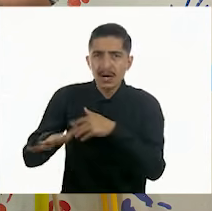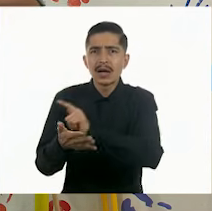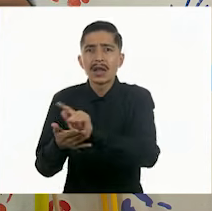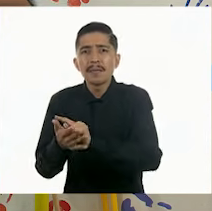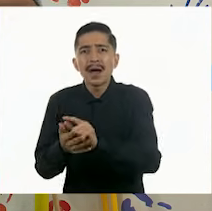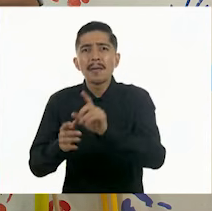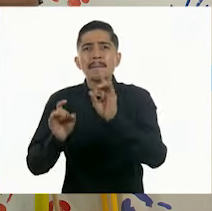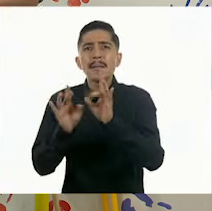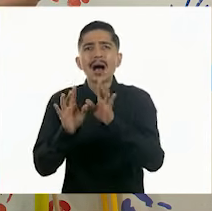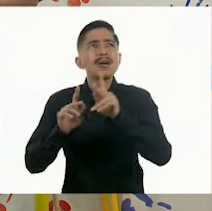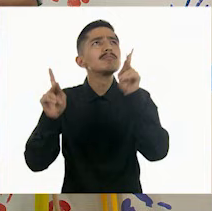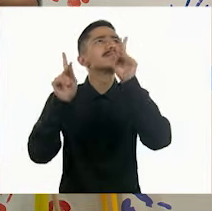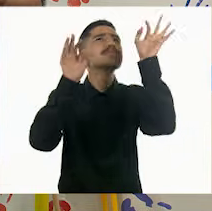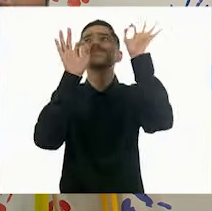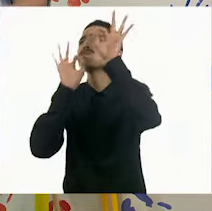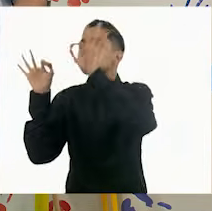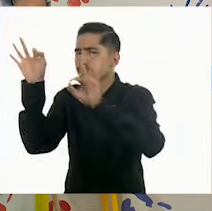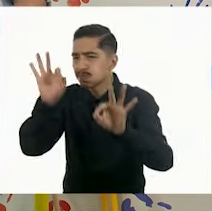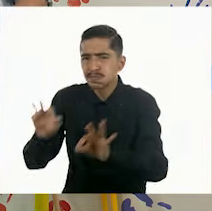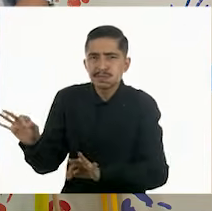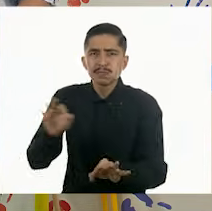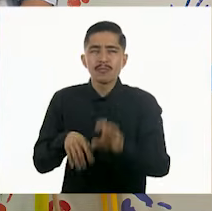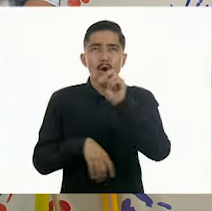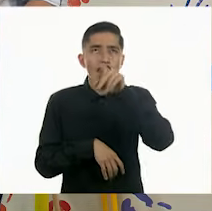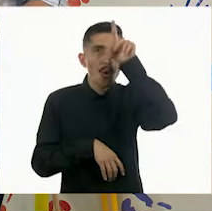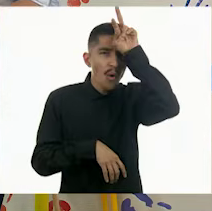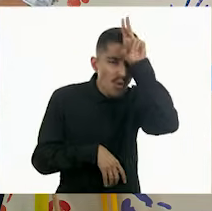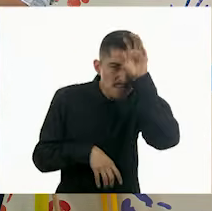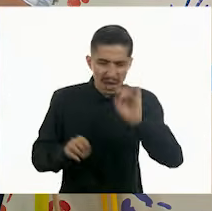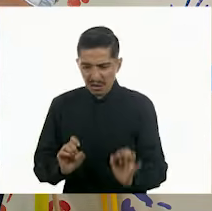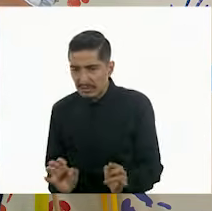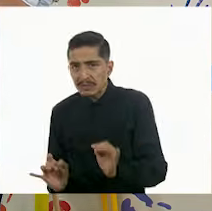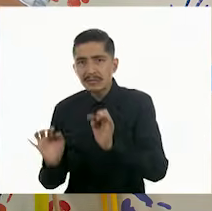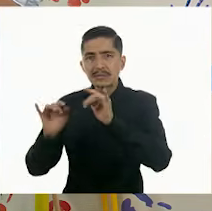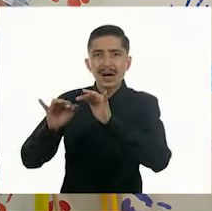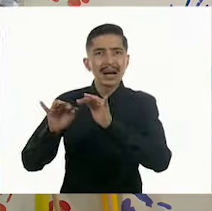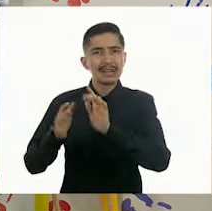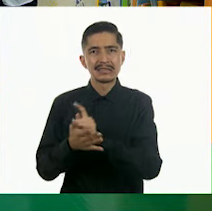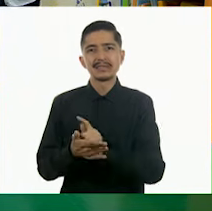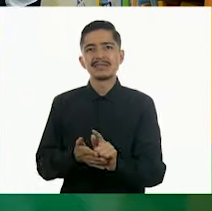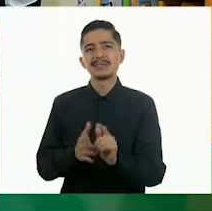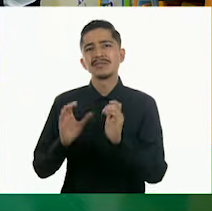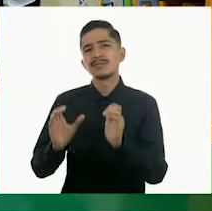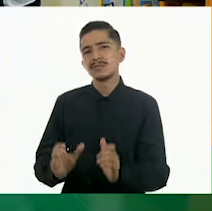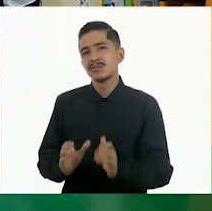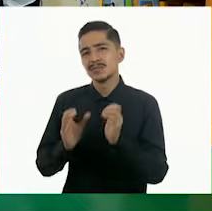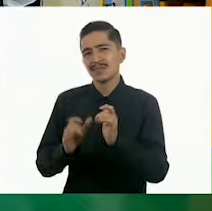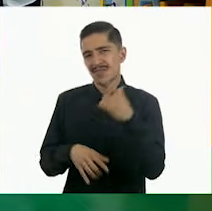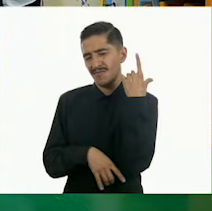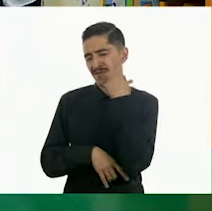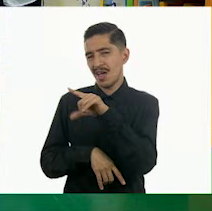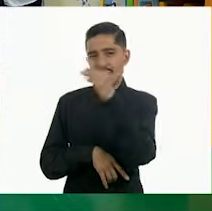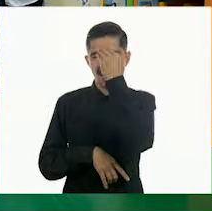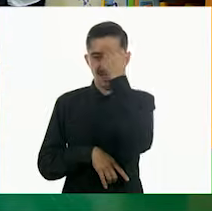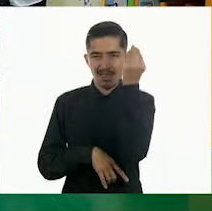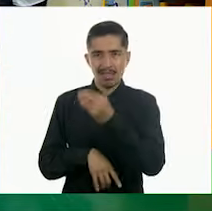insectos o de las cucarachas o de las hormigas. Uy, qué horror, sí. Muy feo, ¿no? Pueden usar